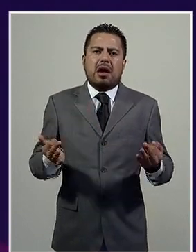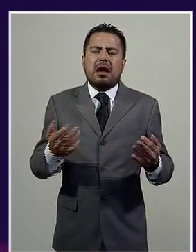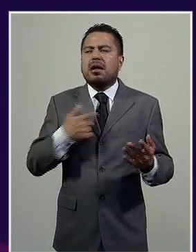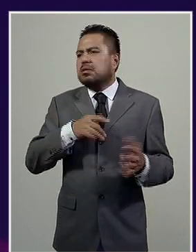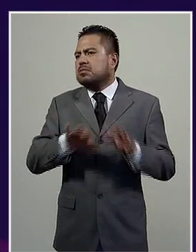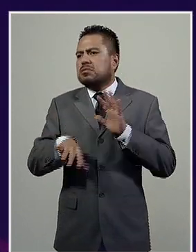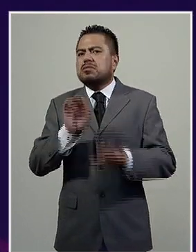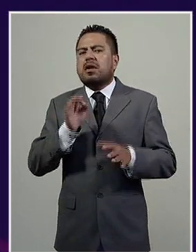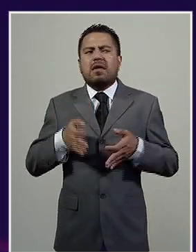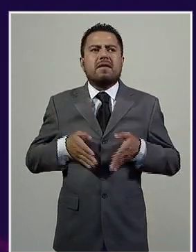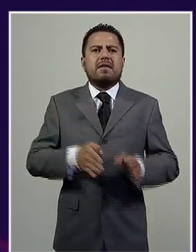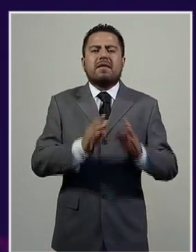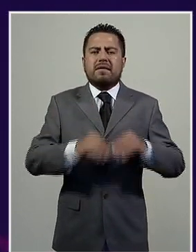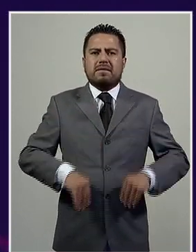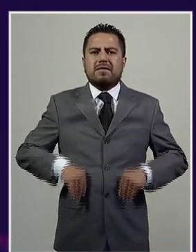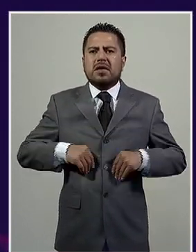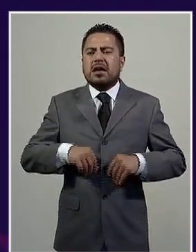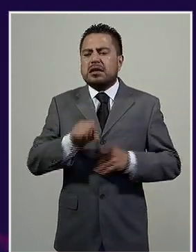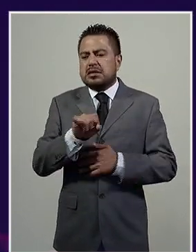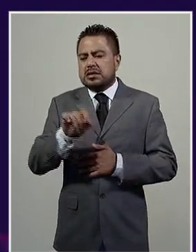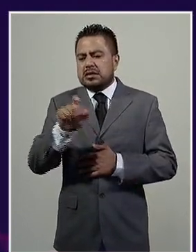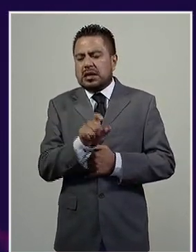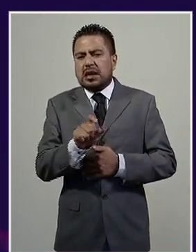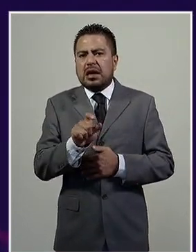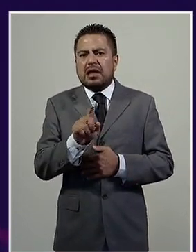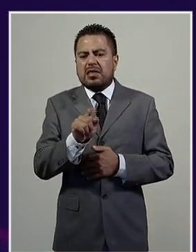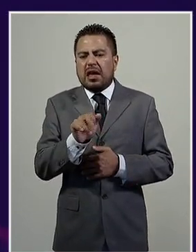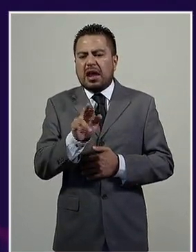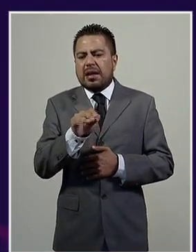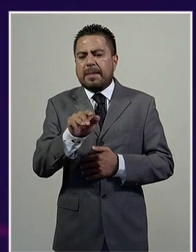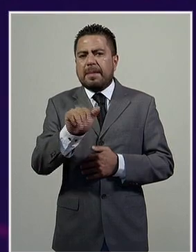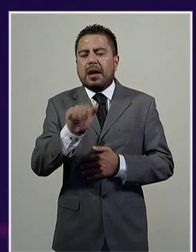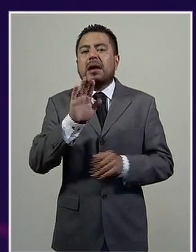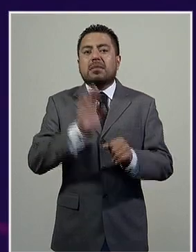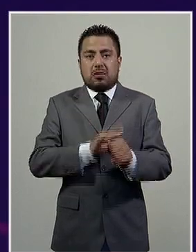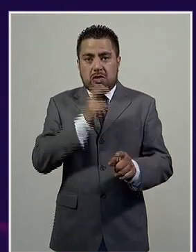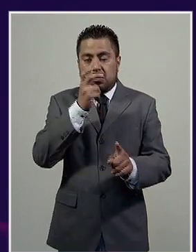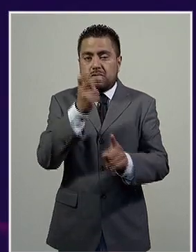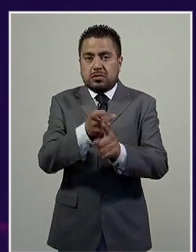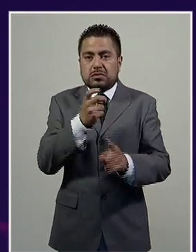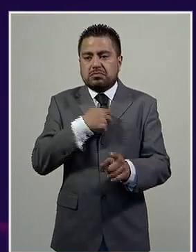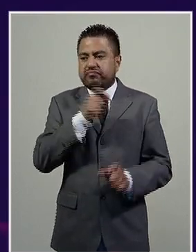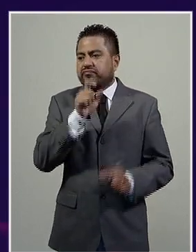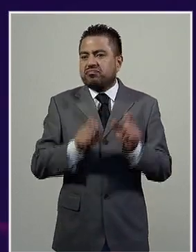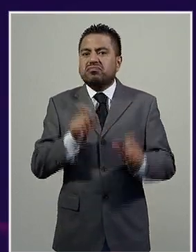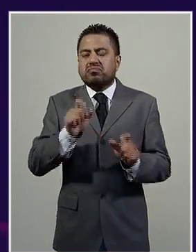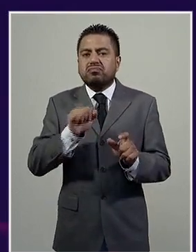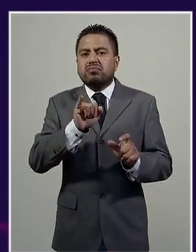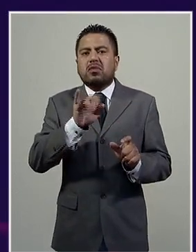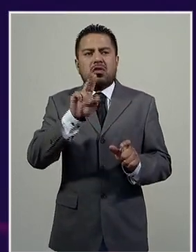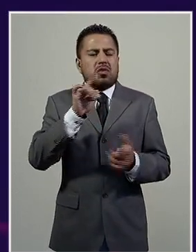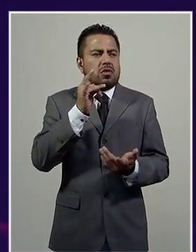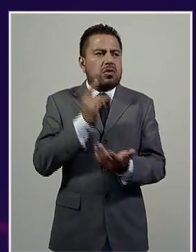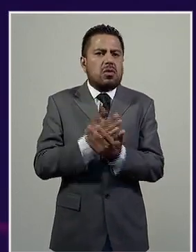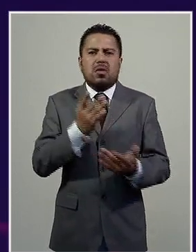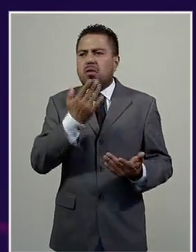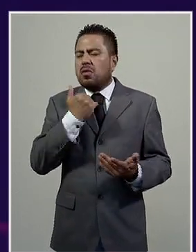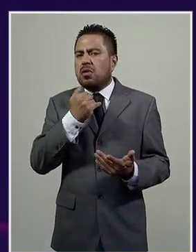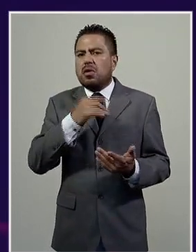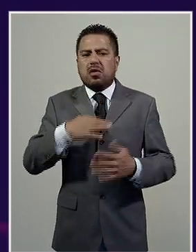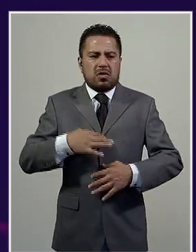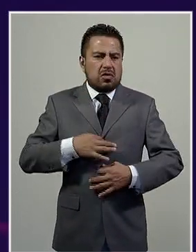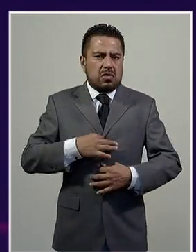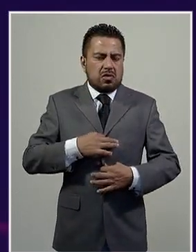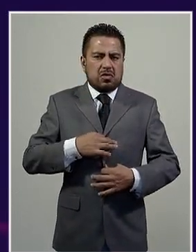escogido como camino de vida el camino del Sikh Dharma y por eso pues sostengo mi identidad, que no es solamente una identidad, no es